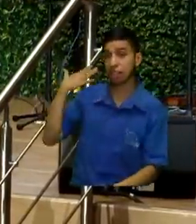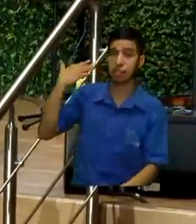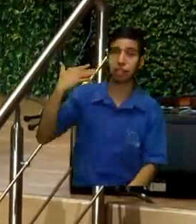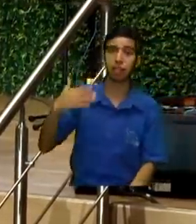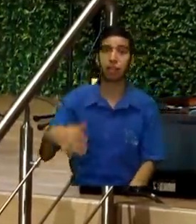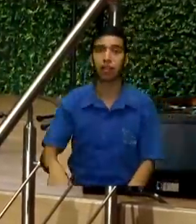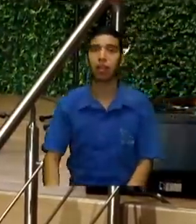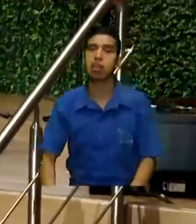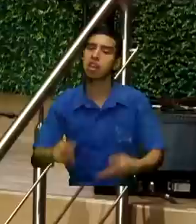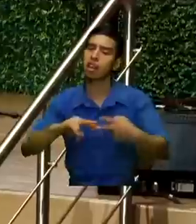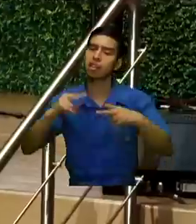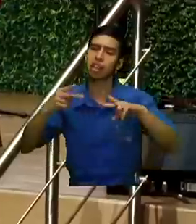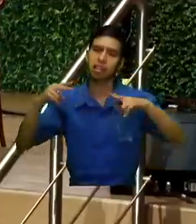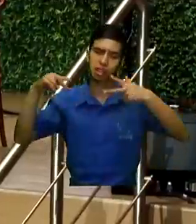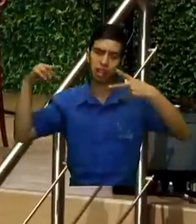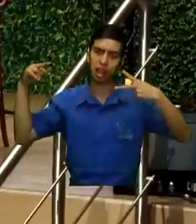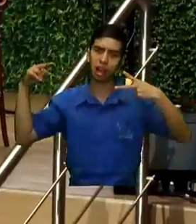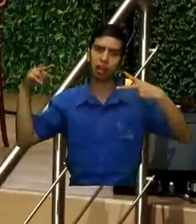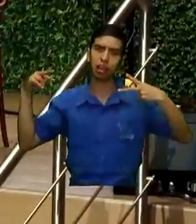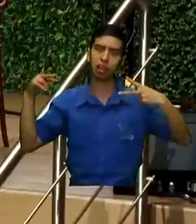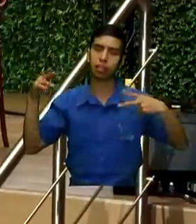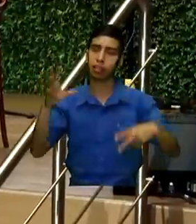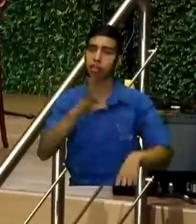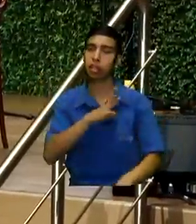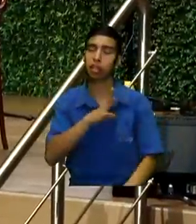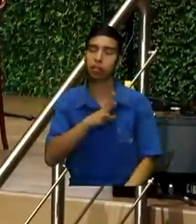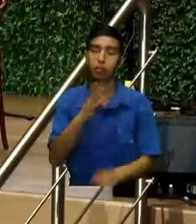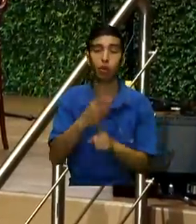Genética que les puso una trampa.